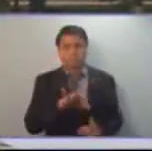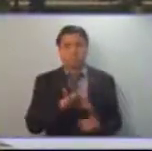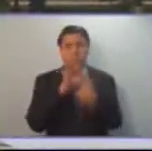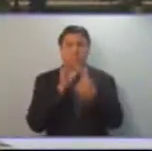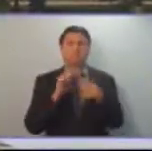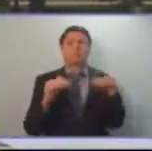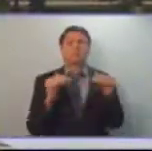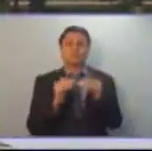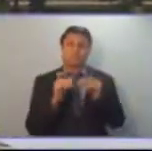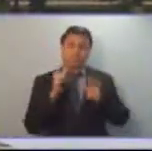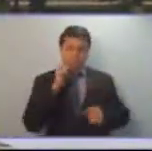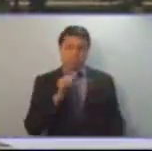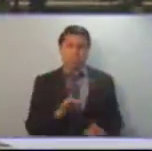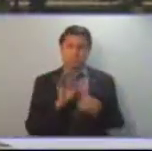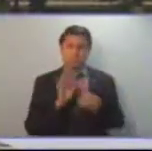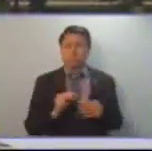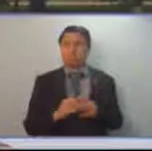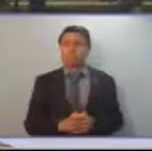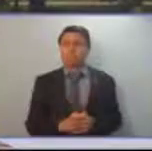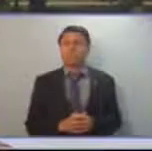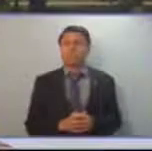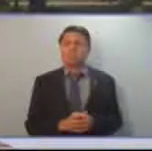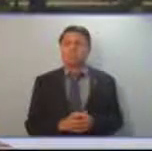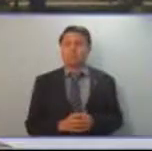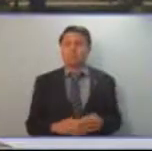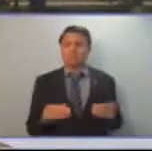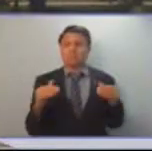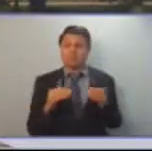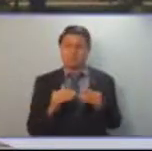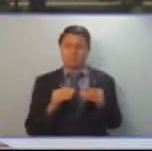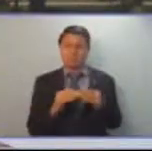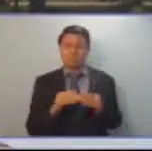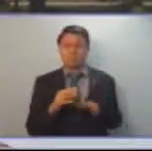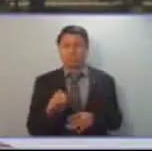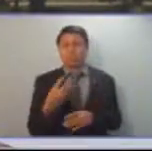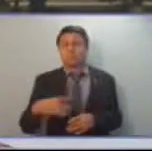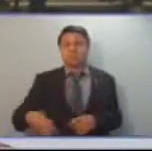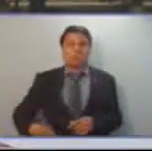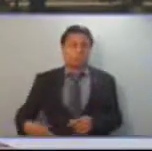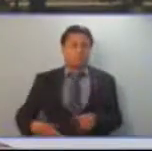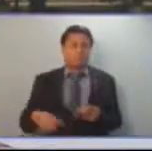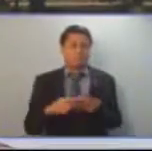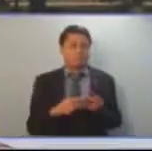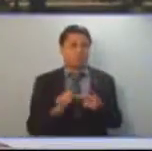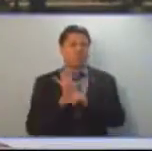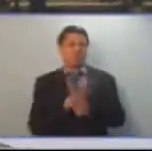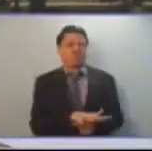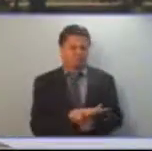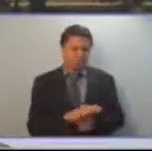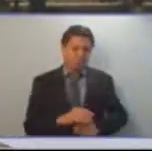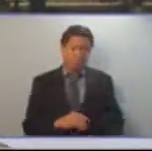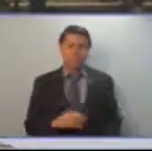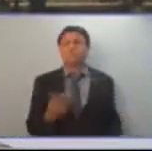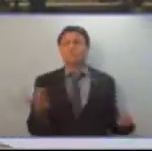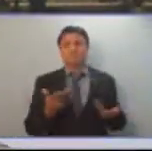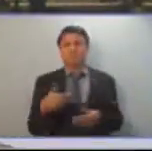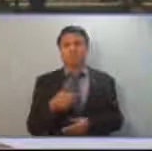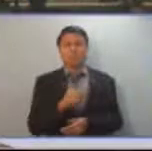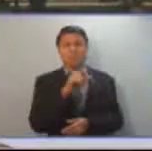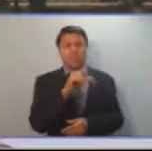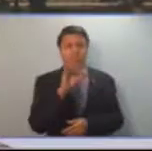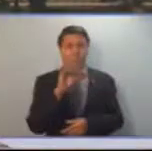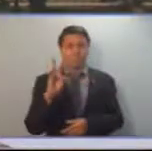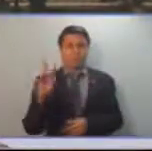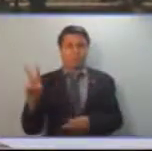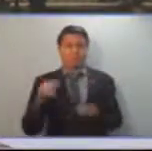tomaba y con engaños o a la fuerza, como ocurrió en el 72 y en